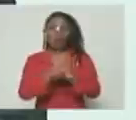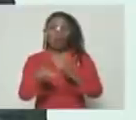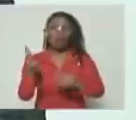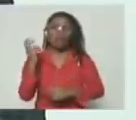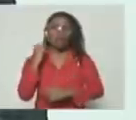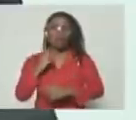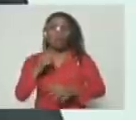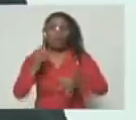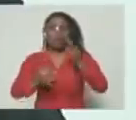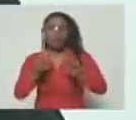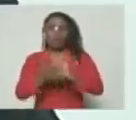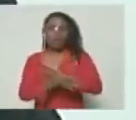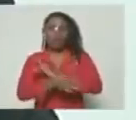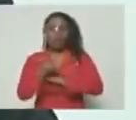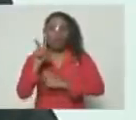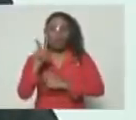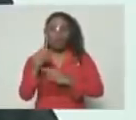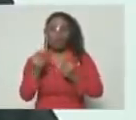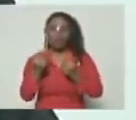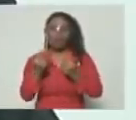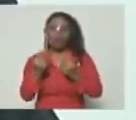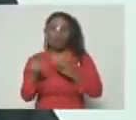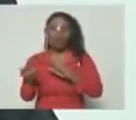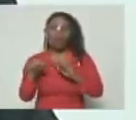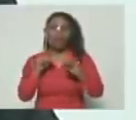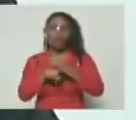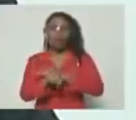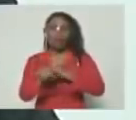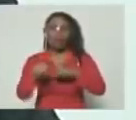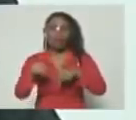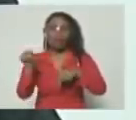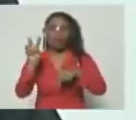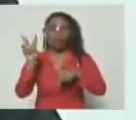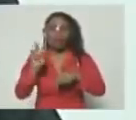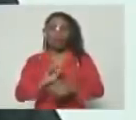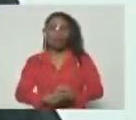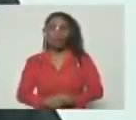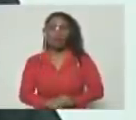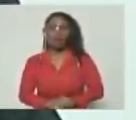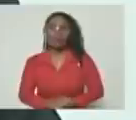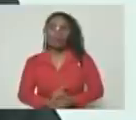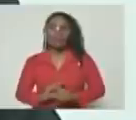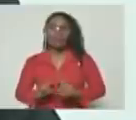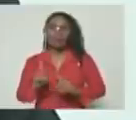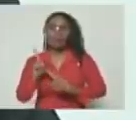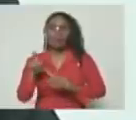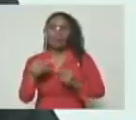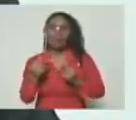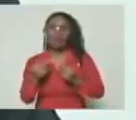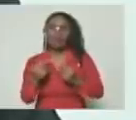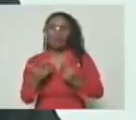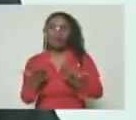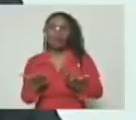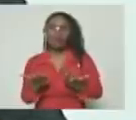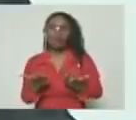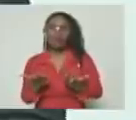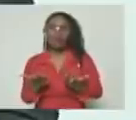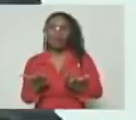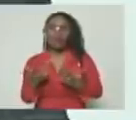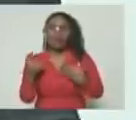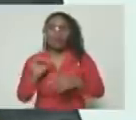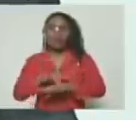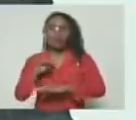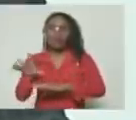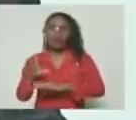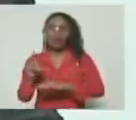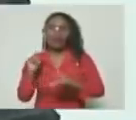el control sobre esos recursos que entren a Venezuela. Pero esos recursos que han dejado de